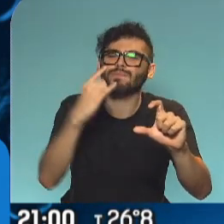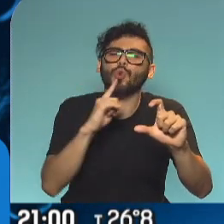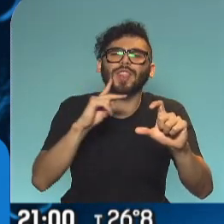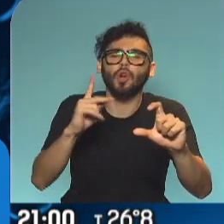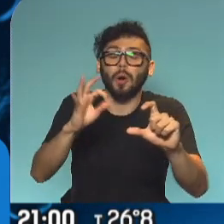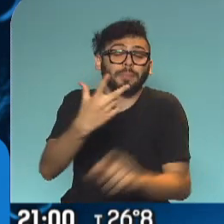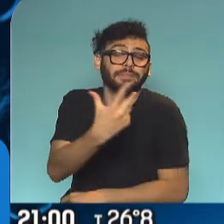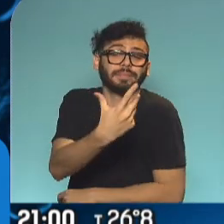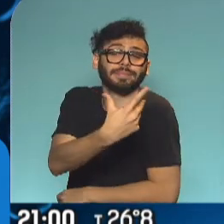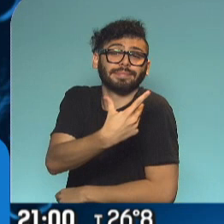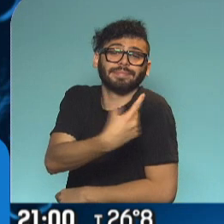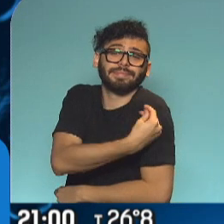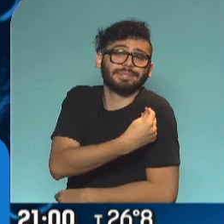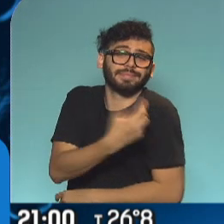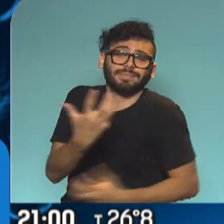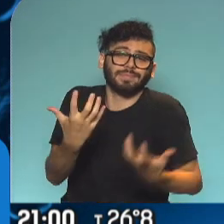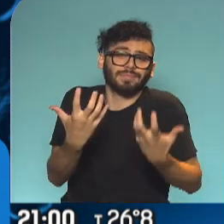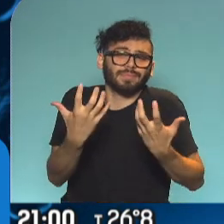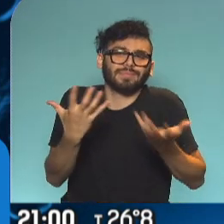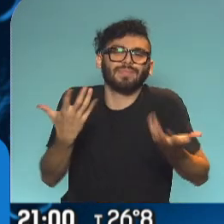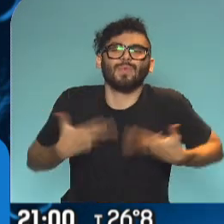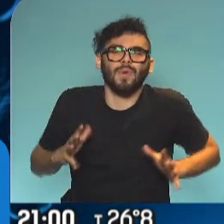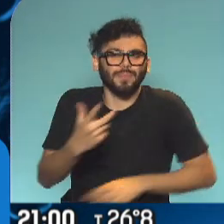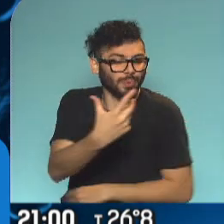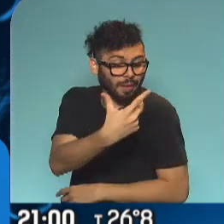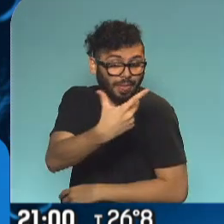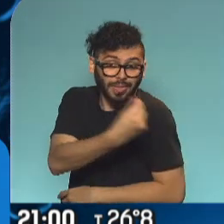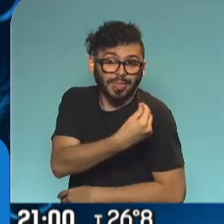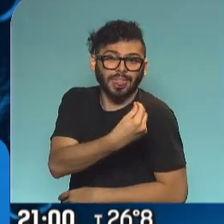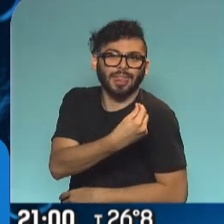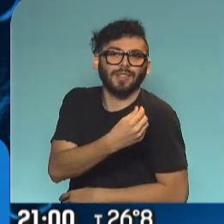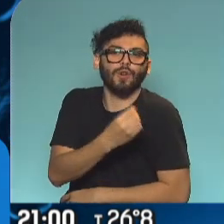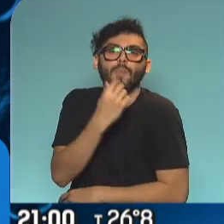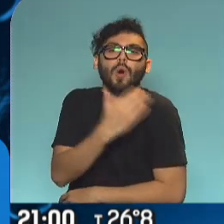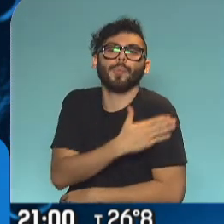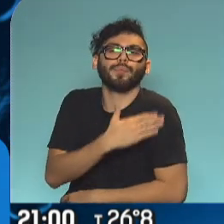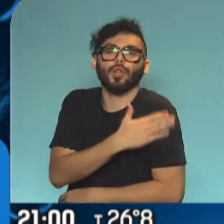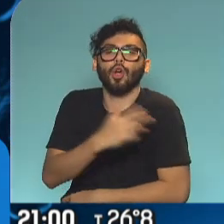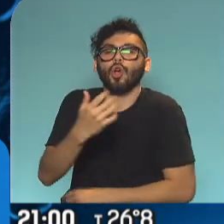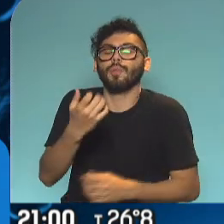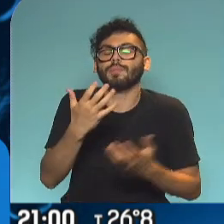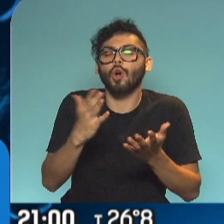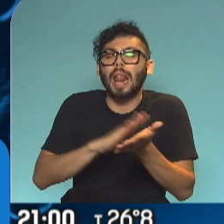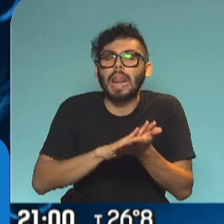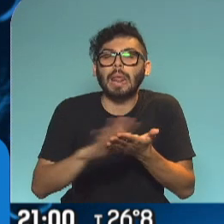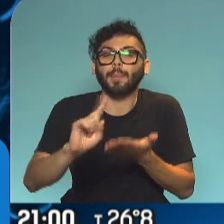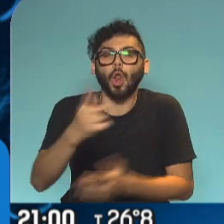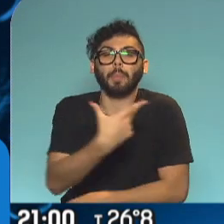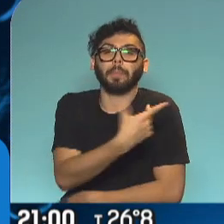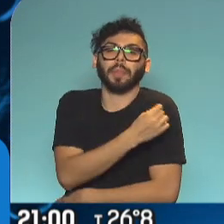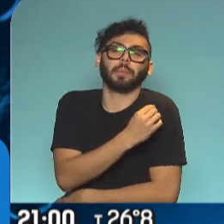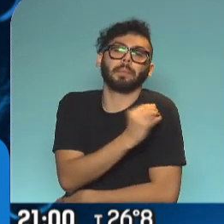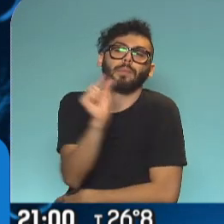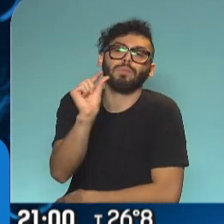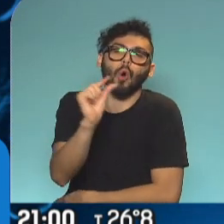y que se inyecte, no esté bien limpia la piel y se produzca un absceso.